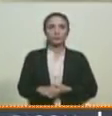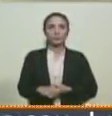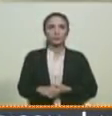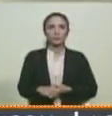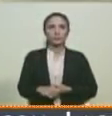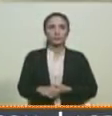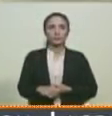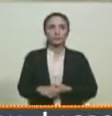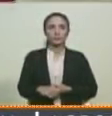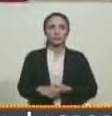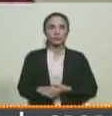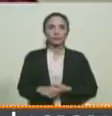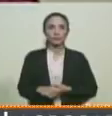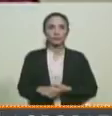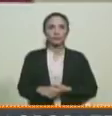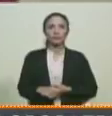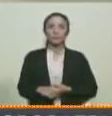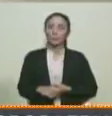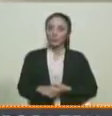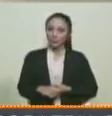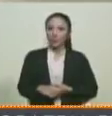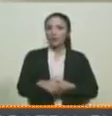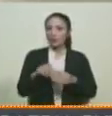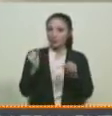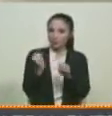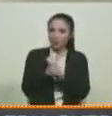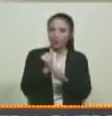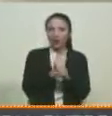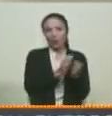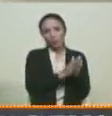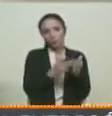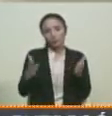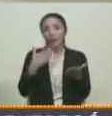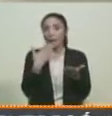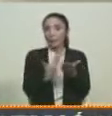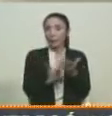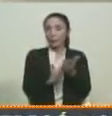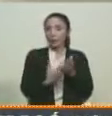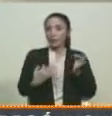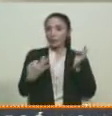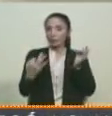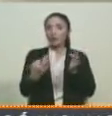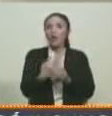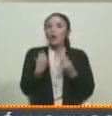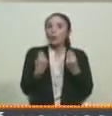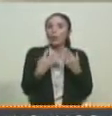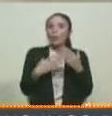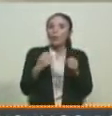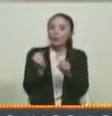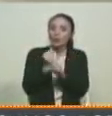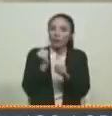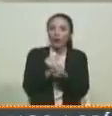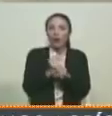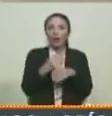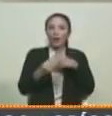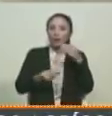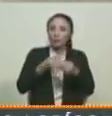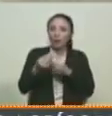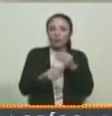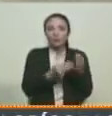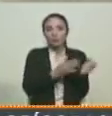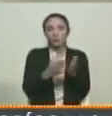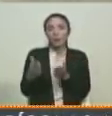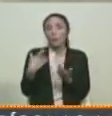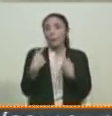Y en esa dinámica deben surgir las propuestas del qué hacer para resolver el tema